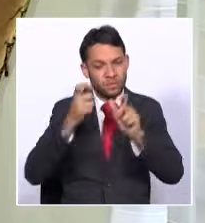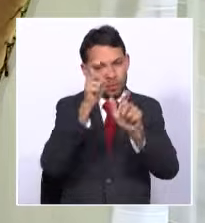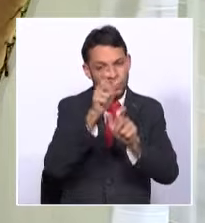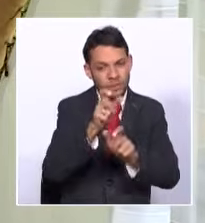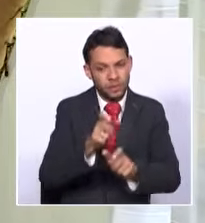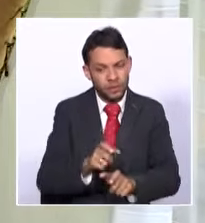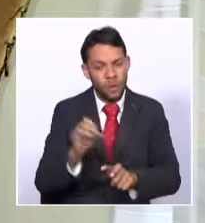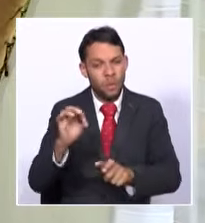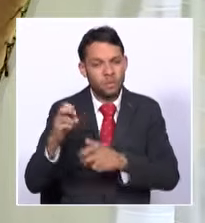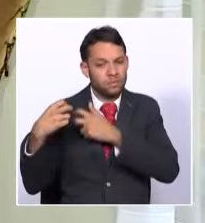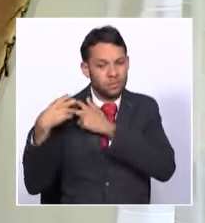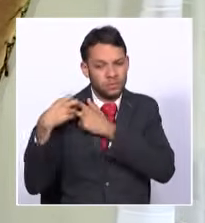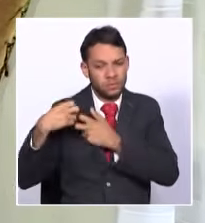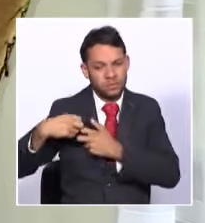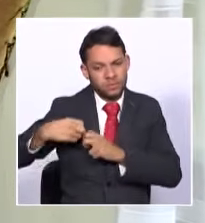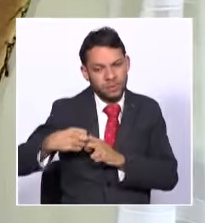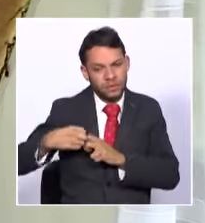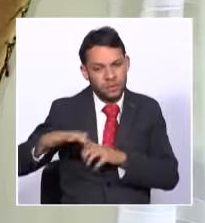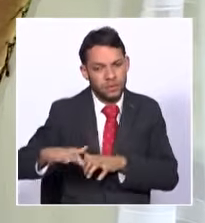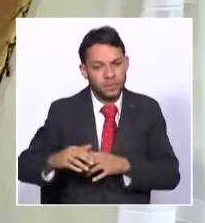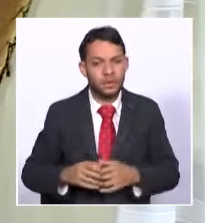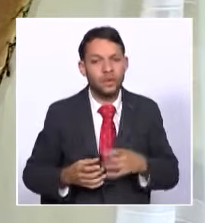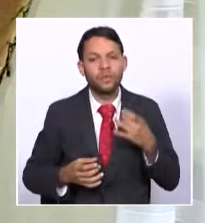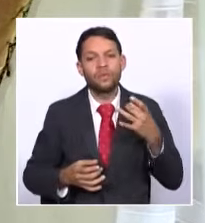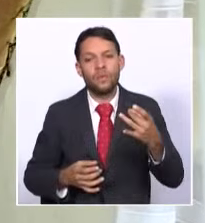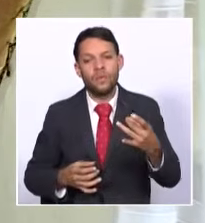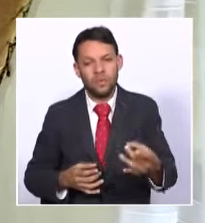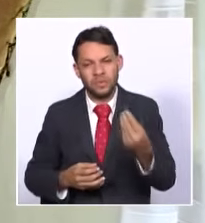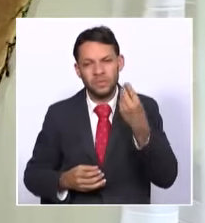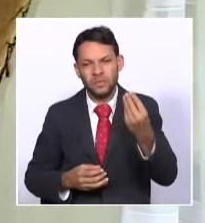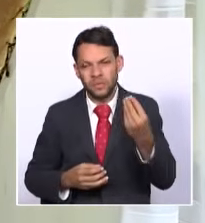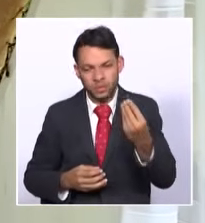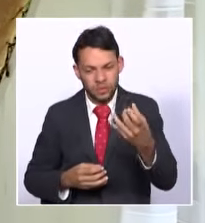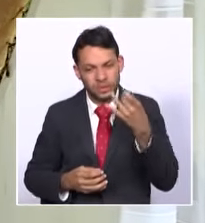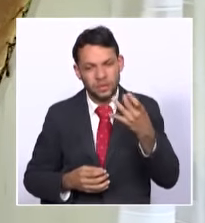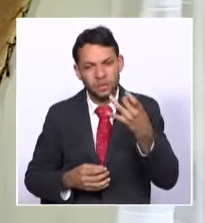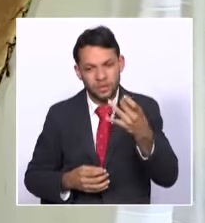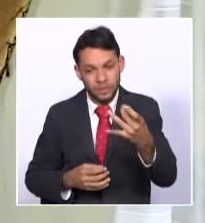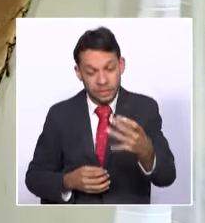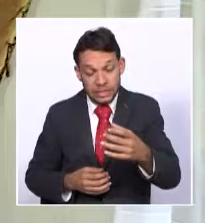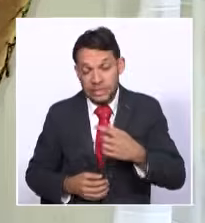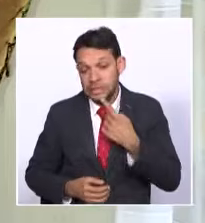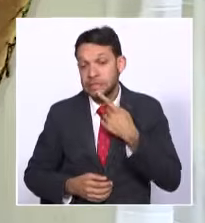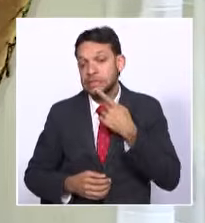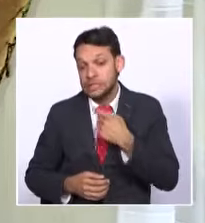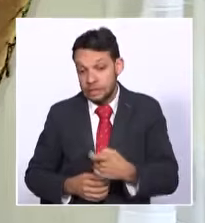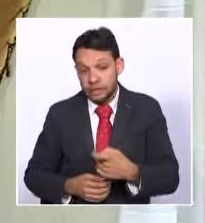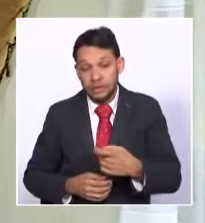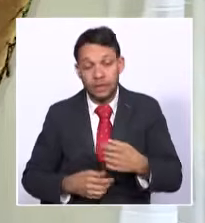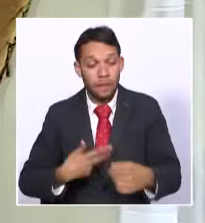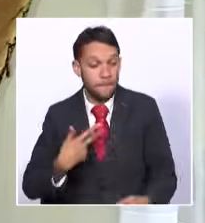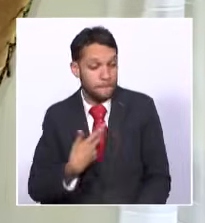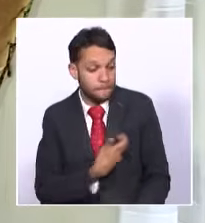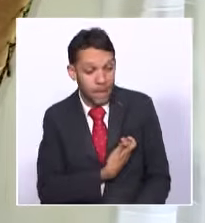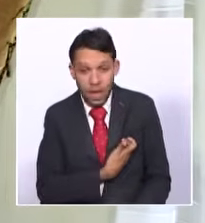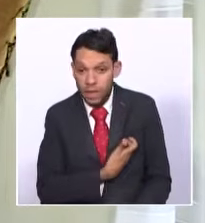cualquier articulación, es un dolor nefasto, es un dolor, mejor dicho, que ni con opioides ni con